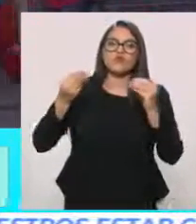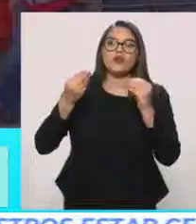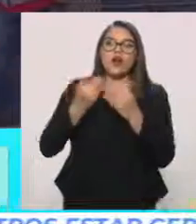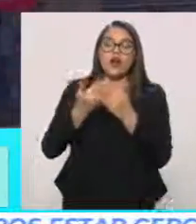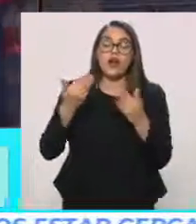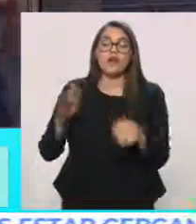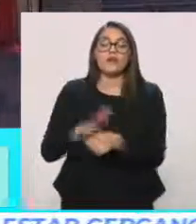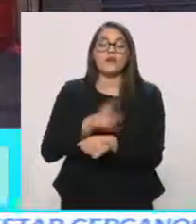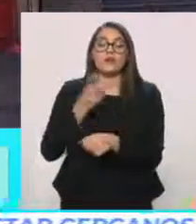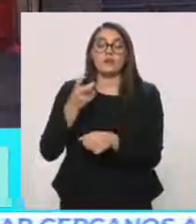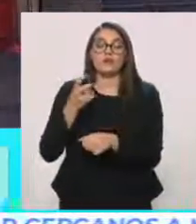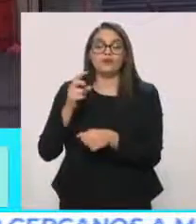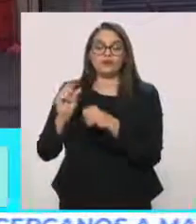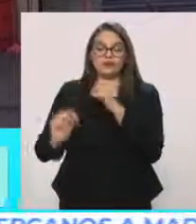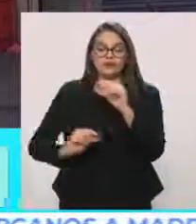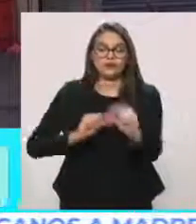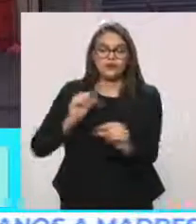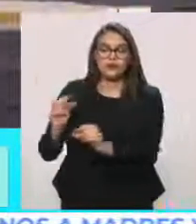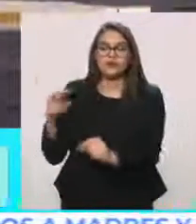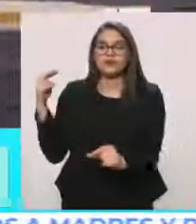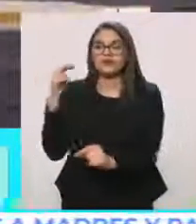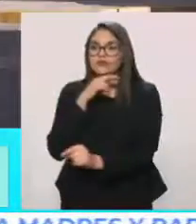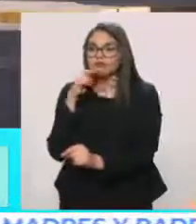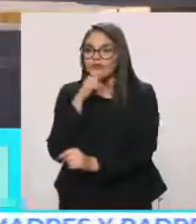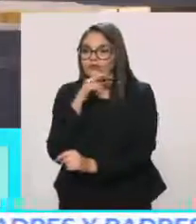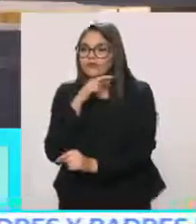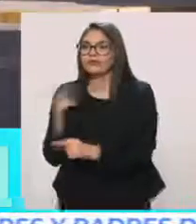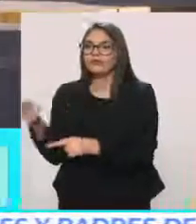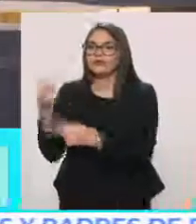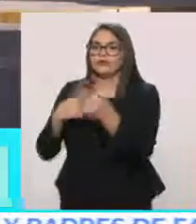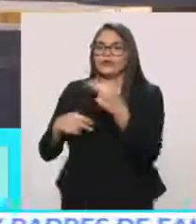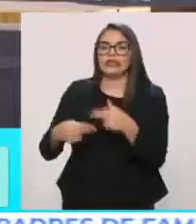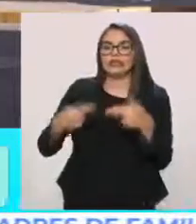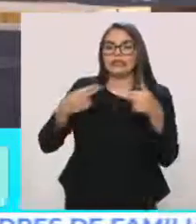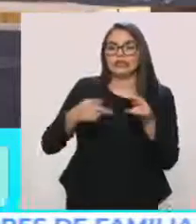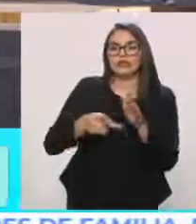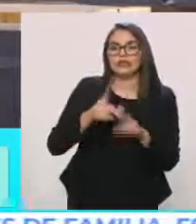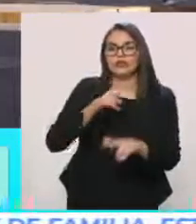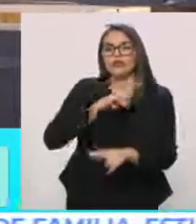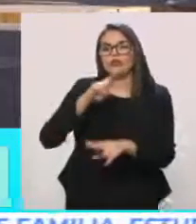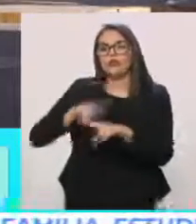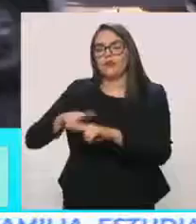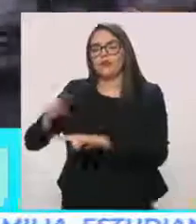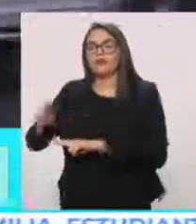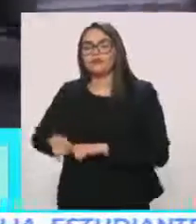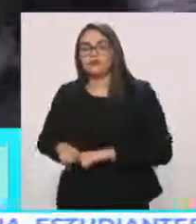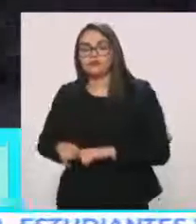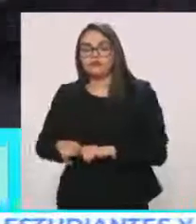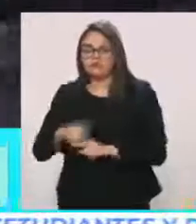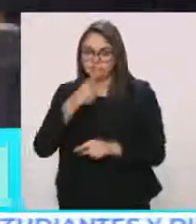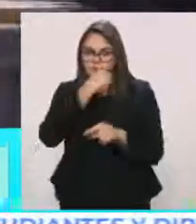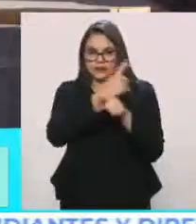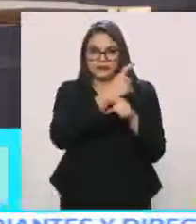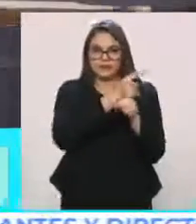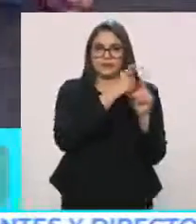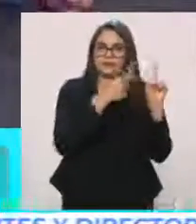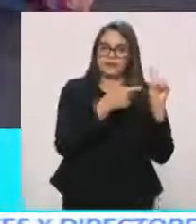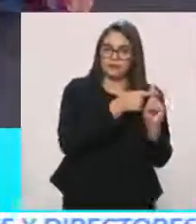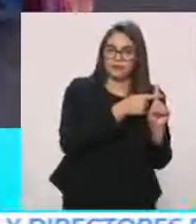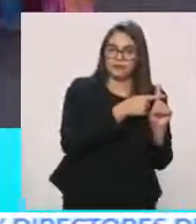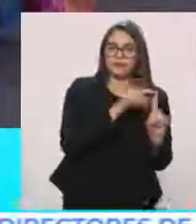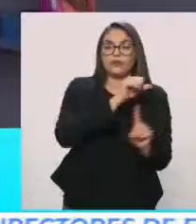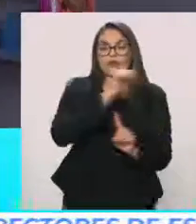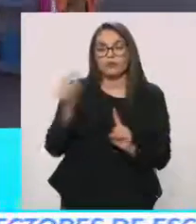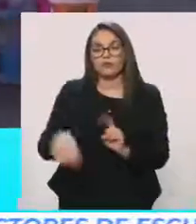el proceso de incorporación a los negocios al comercio electrónico. Y seguido de esto, la segunda línea con la que estamos